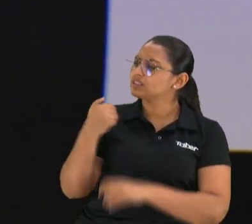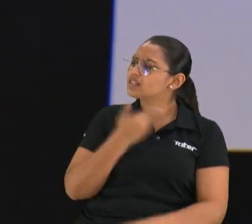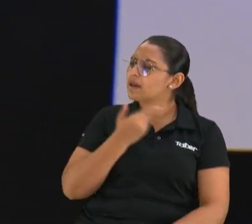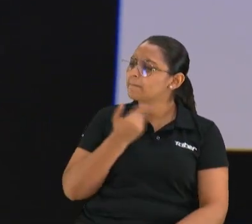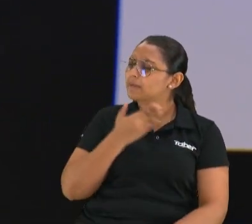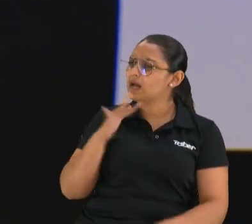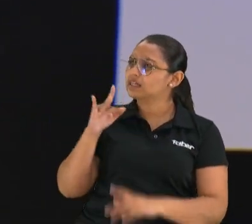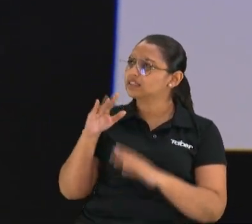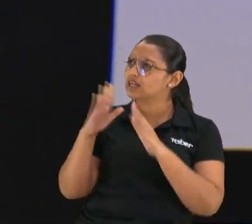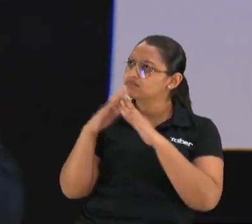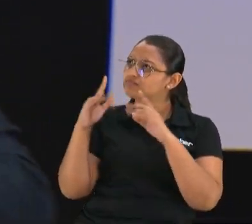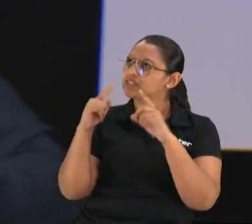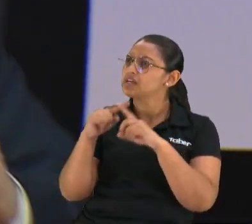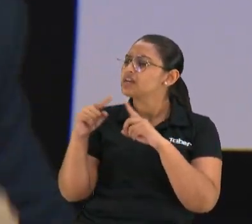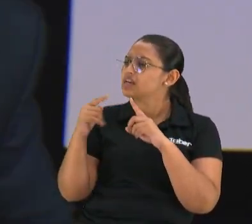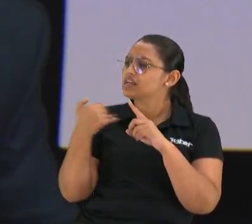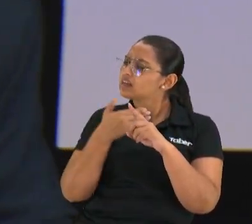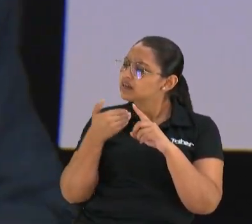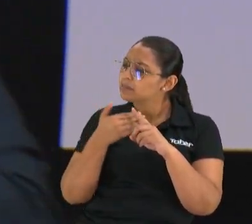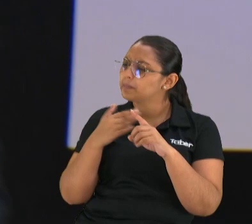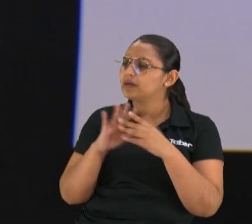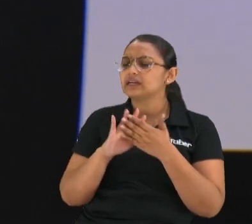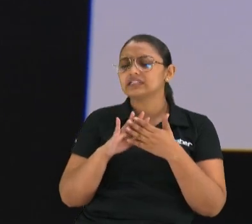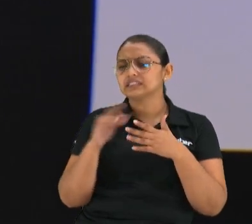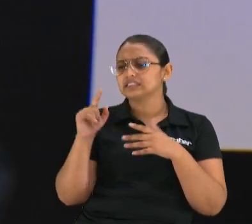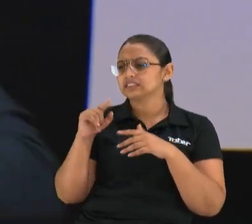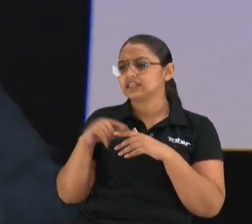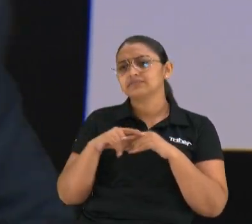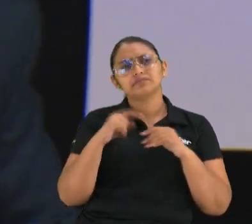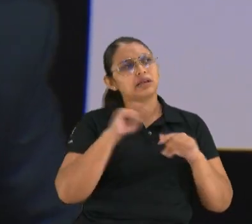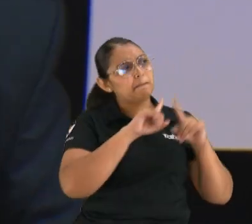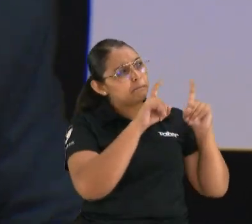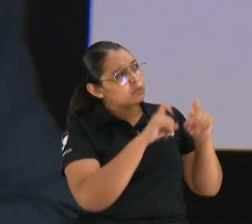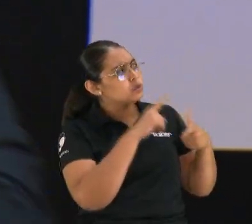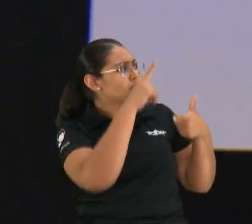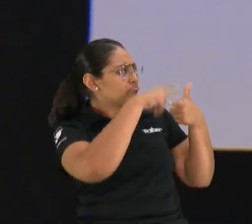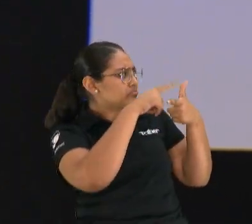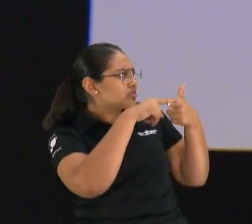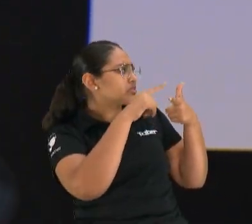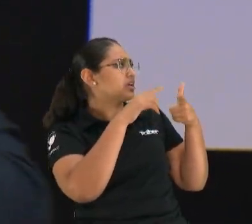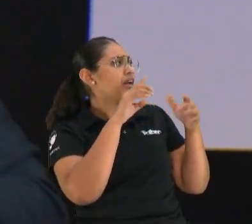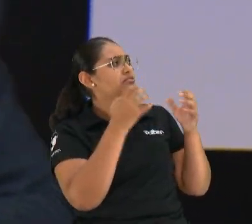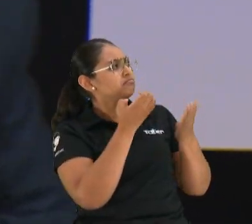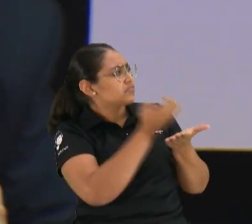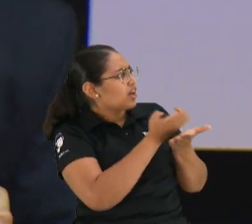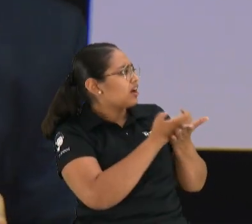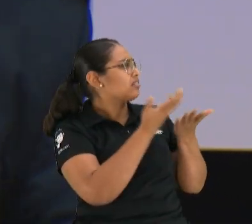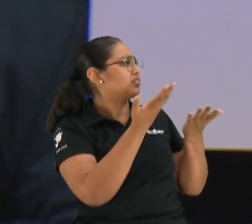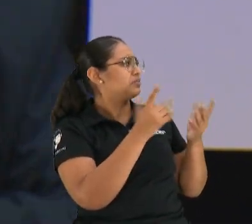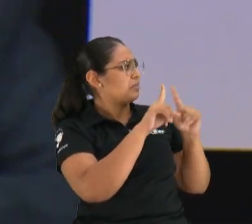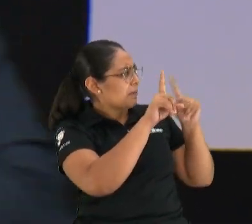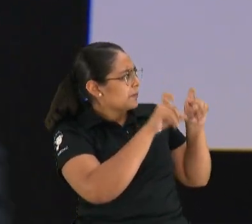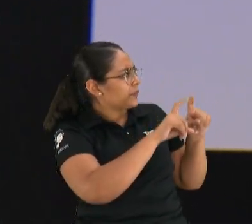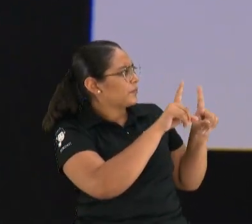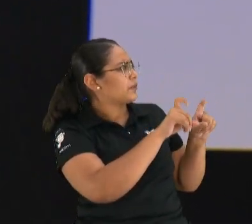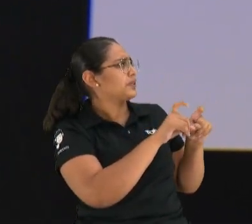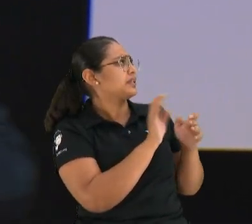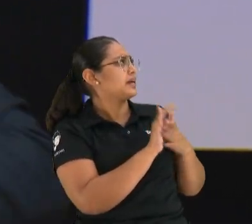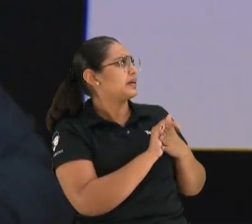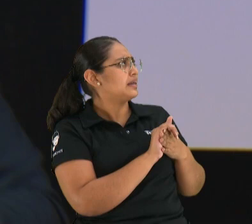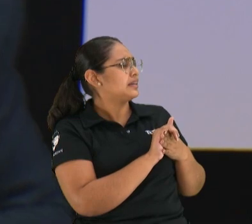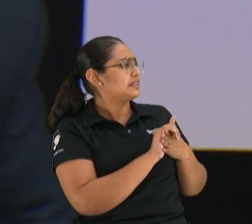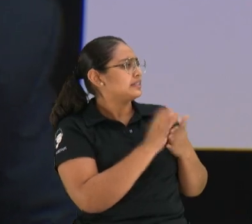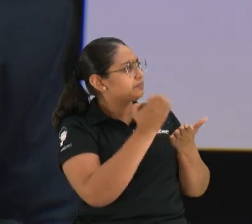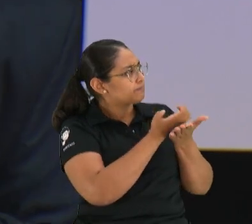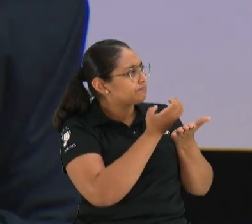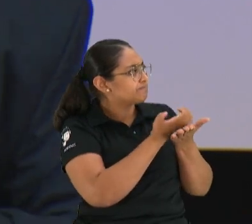después de la pandemia me preguntó sobre estadísticas me preguntó sobre finanzas me preguntó sobre cosas evangelísticas me preguntó sobre el